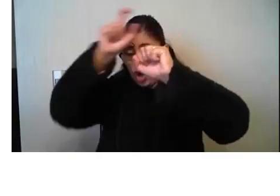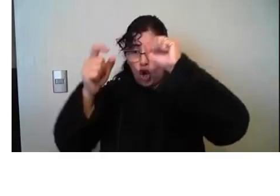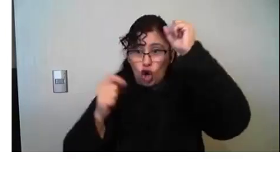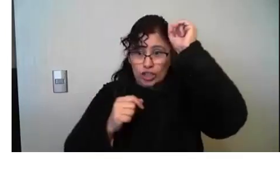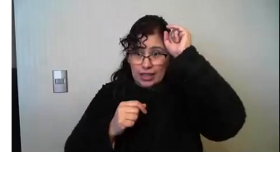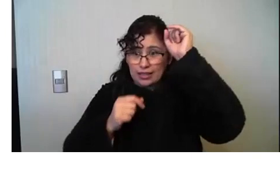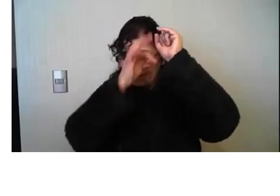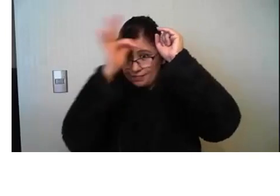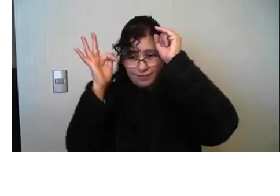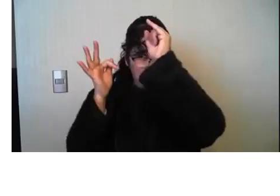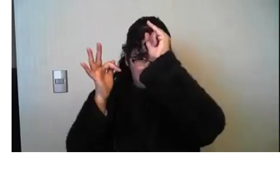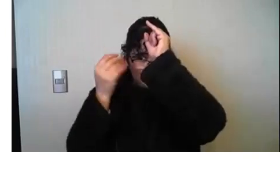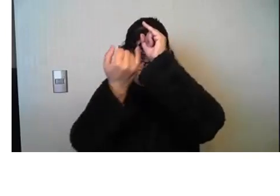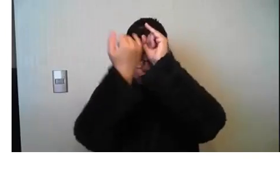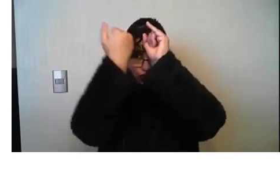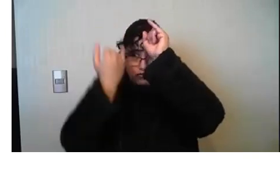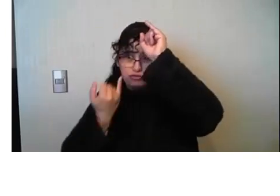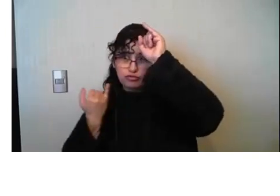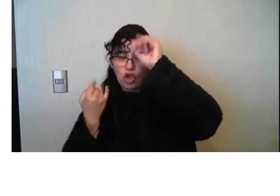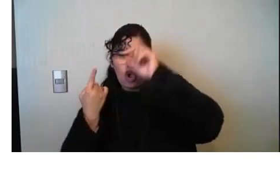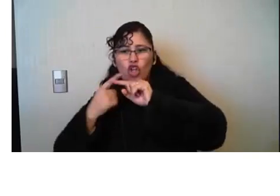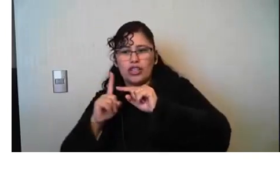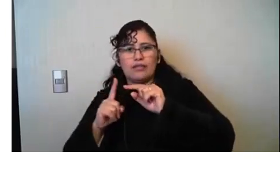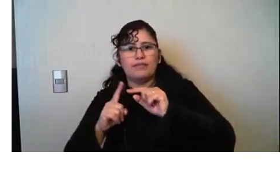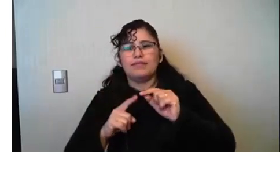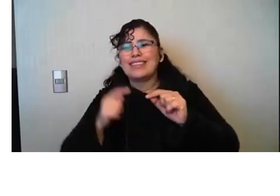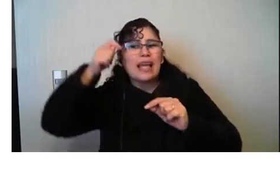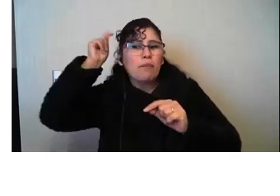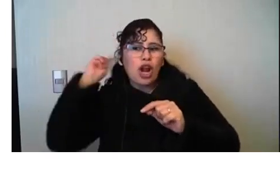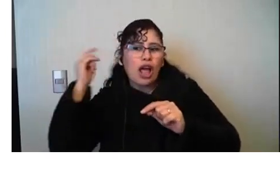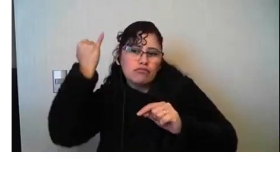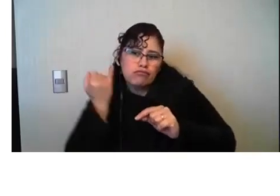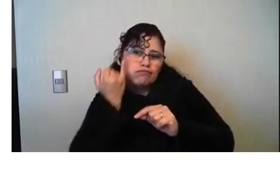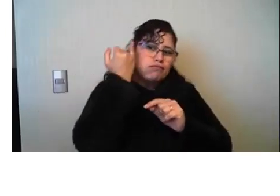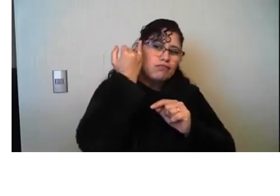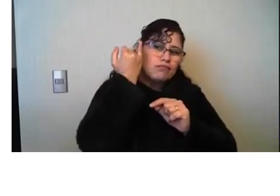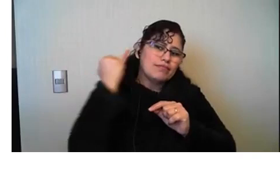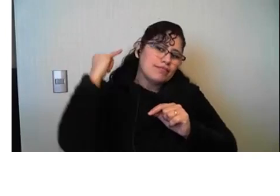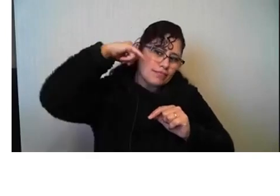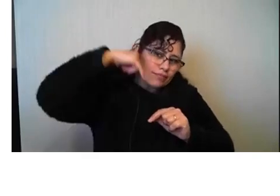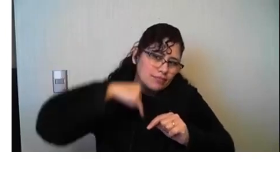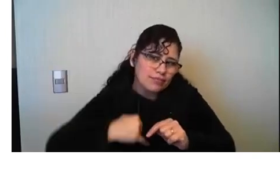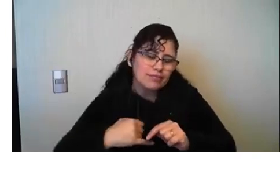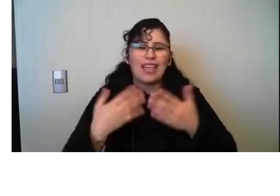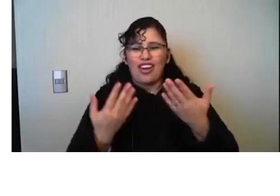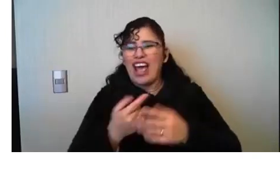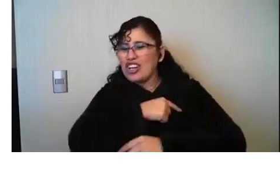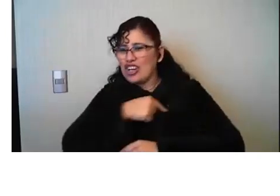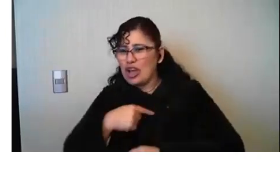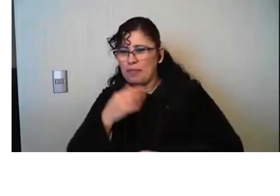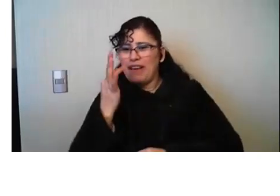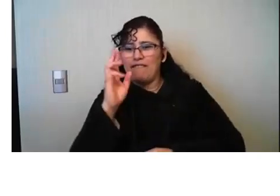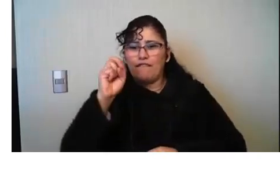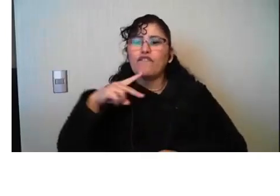lóbulo frontal y una vía que viene del lóbulo temporal. Por eso la denominan fibra frontopontina, porque